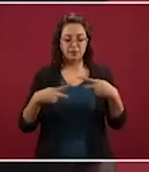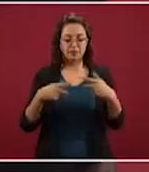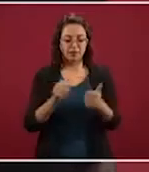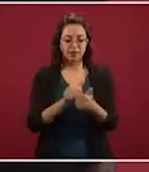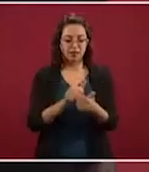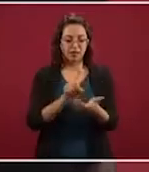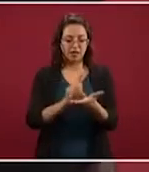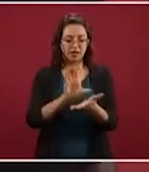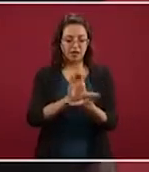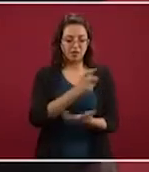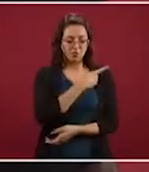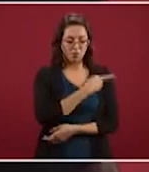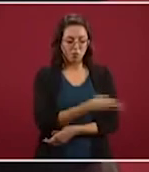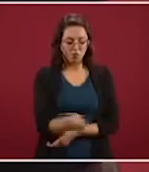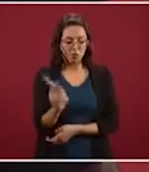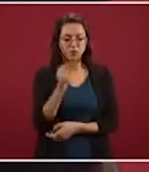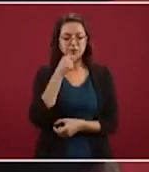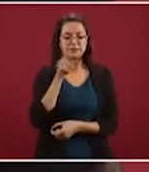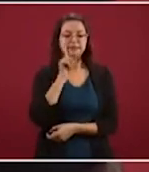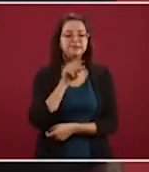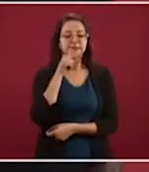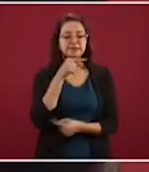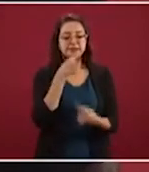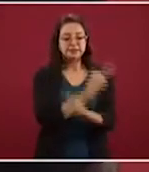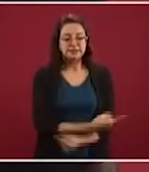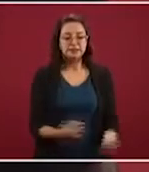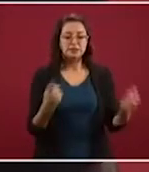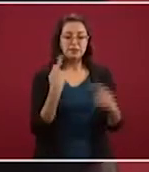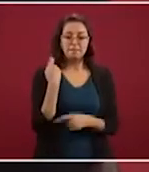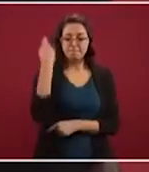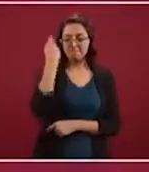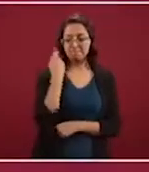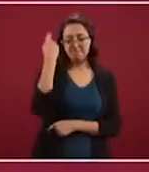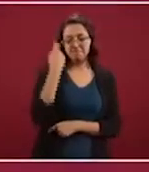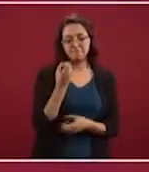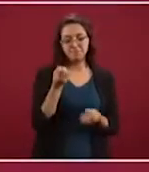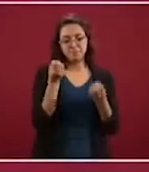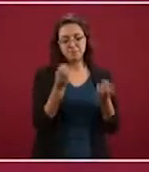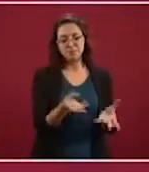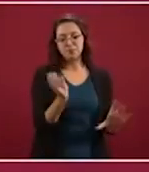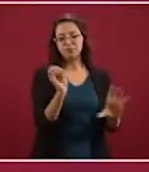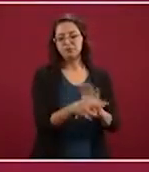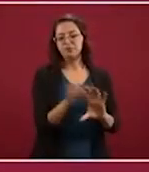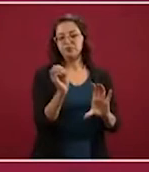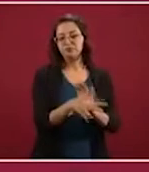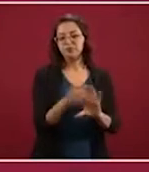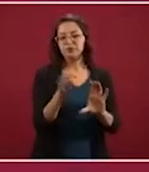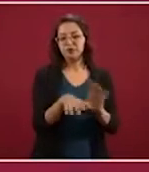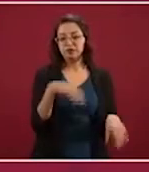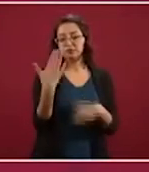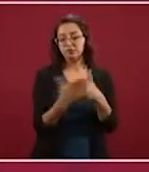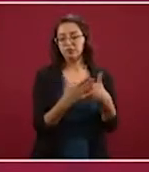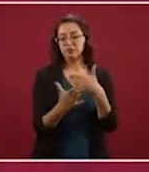discapacitados, pobres, niñas, niños, con pensiones que se les están otorgando. Vamos a llegar a